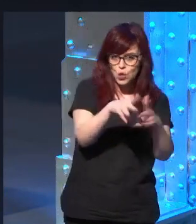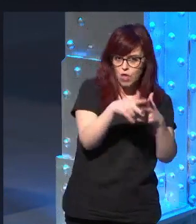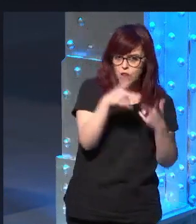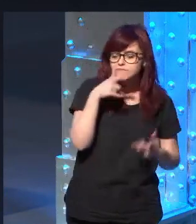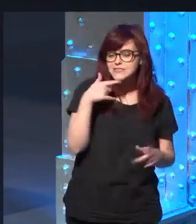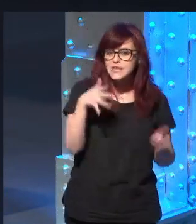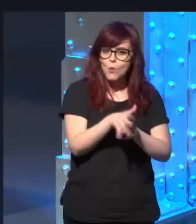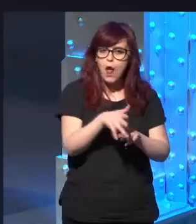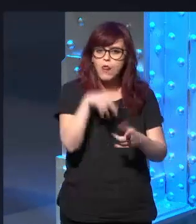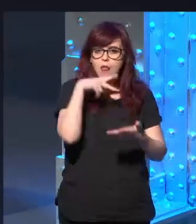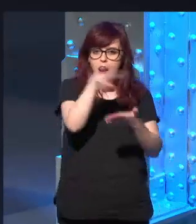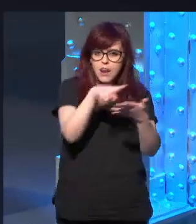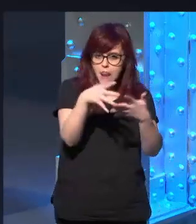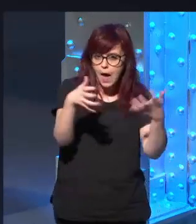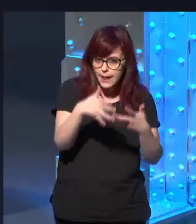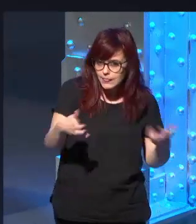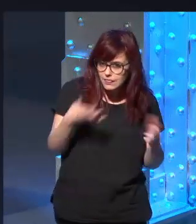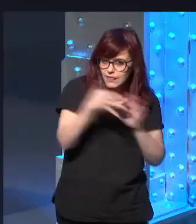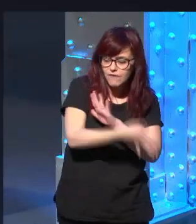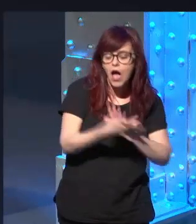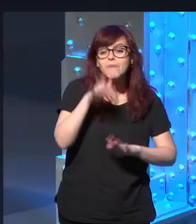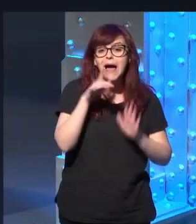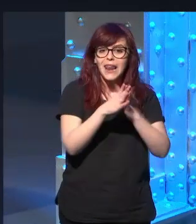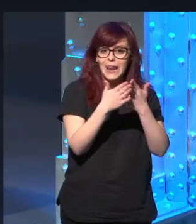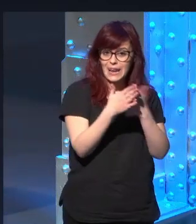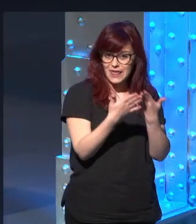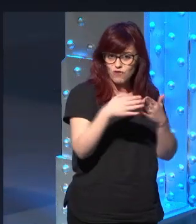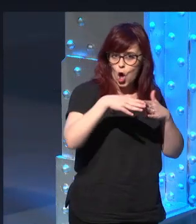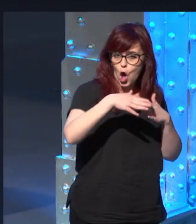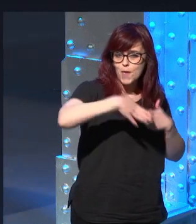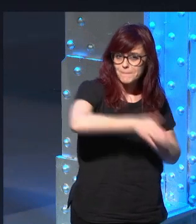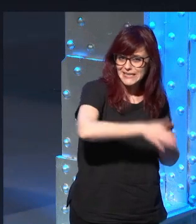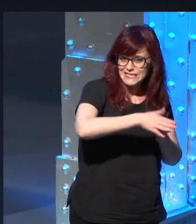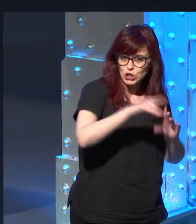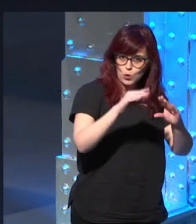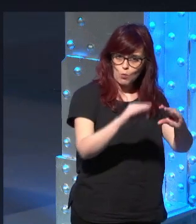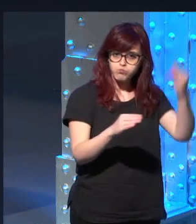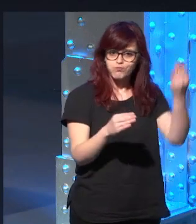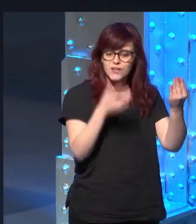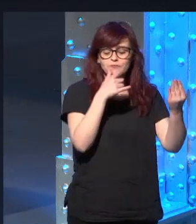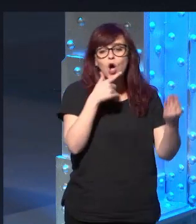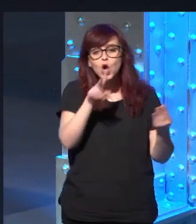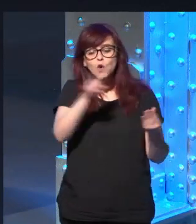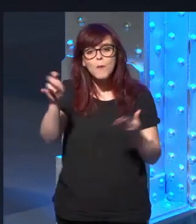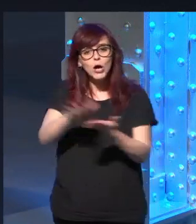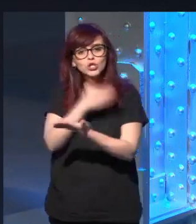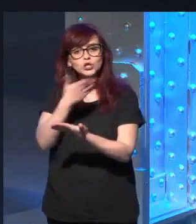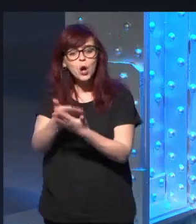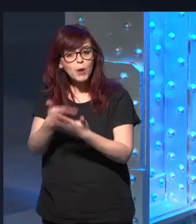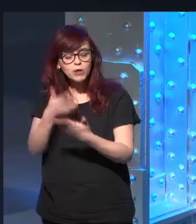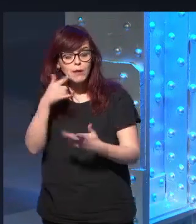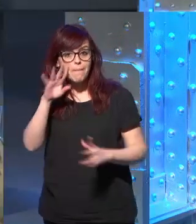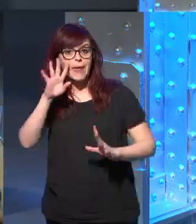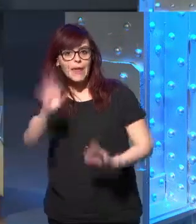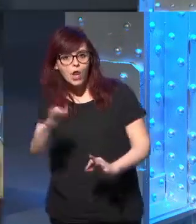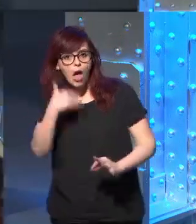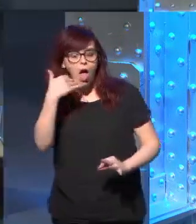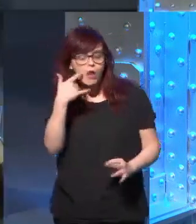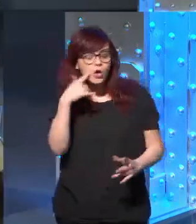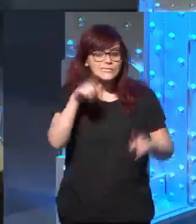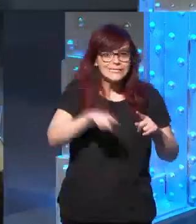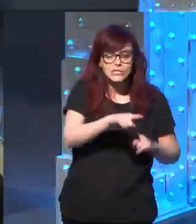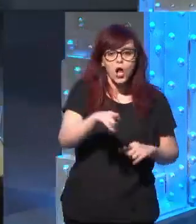sociales? ¿Corre peligro el libro impreso frente a los nuevos soportes? Bueno, tranquilos, porque como